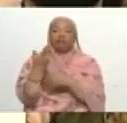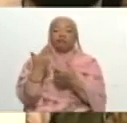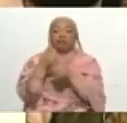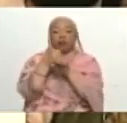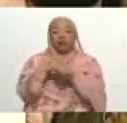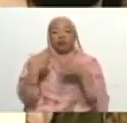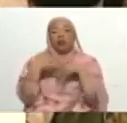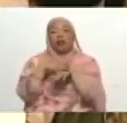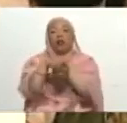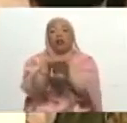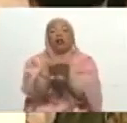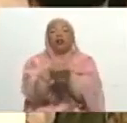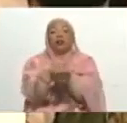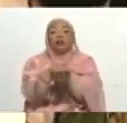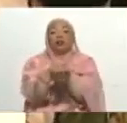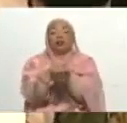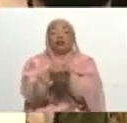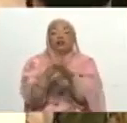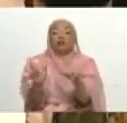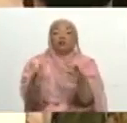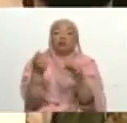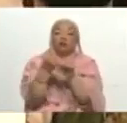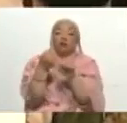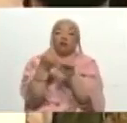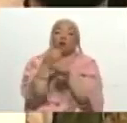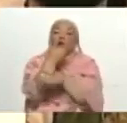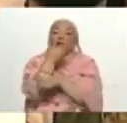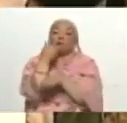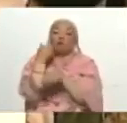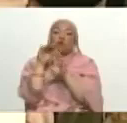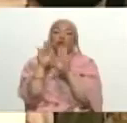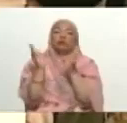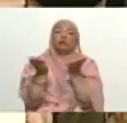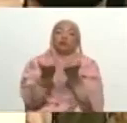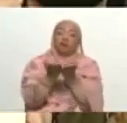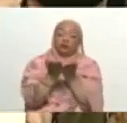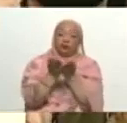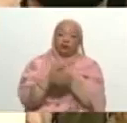integración, de apostar a un mundo multipolar